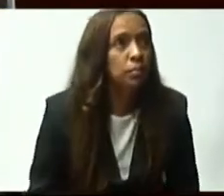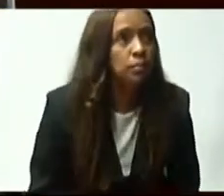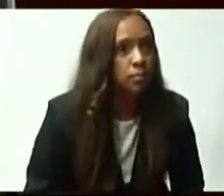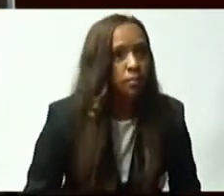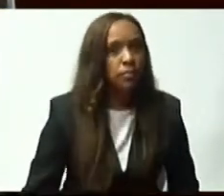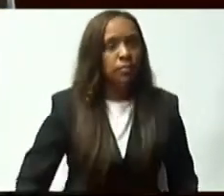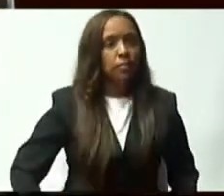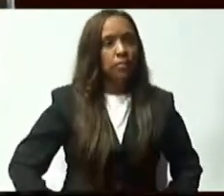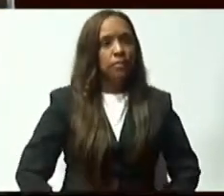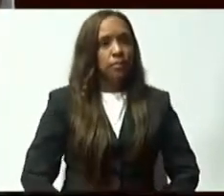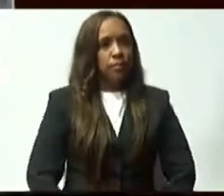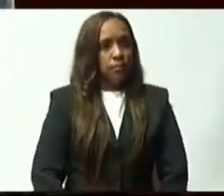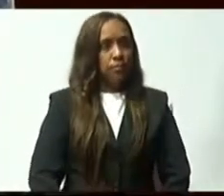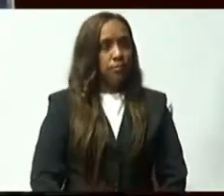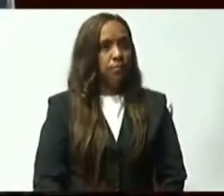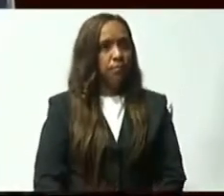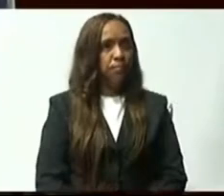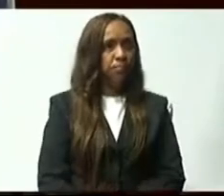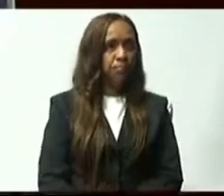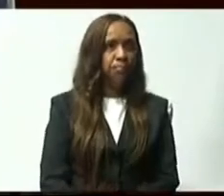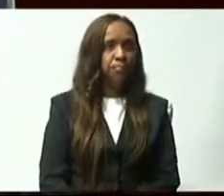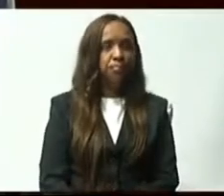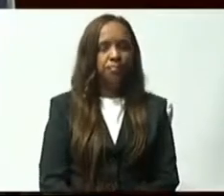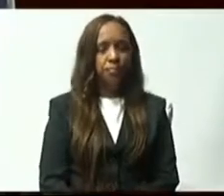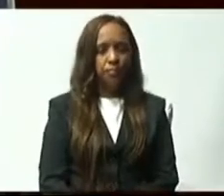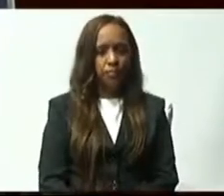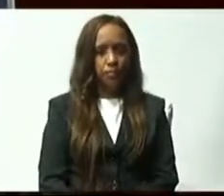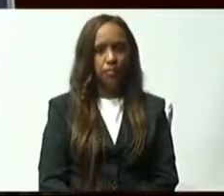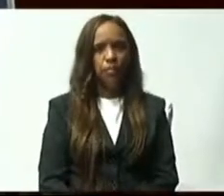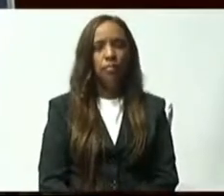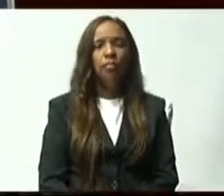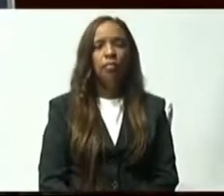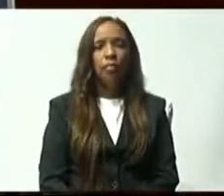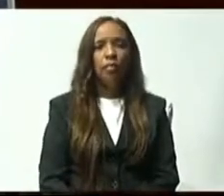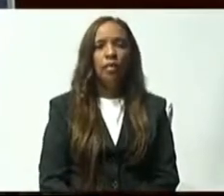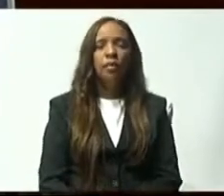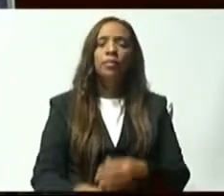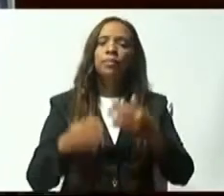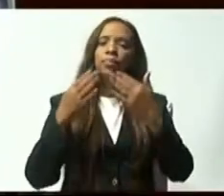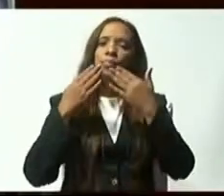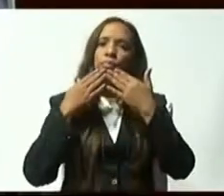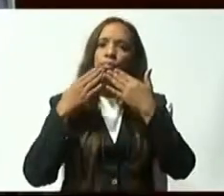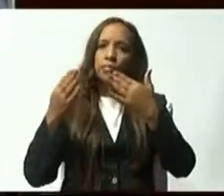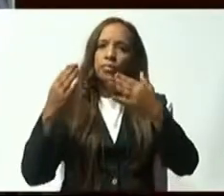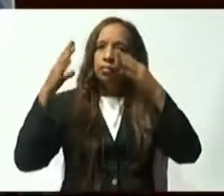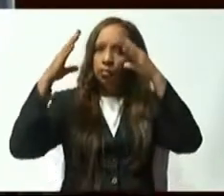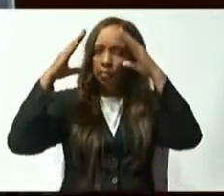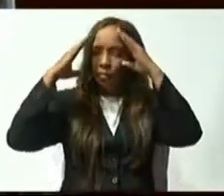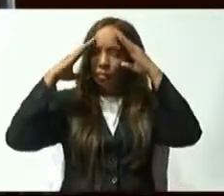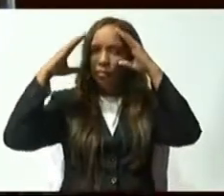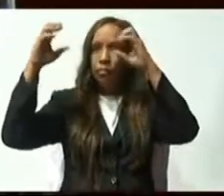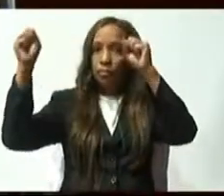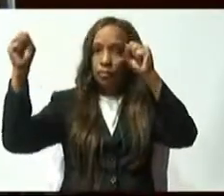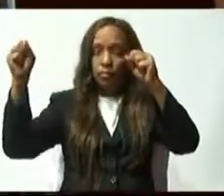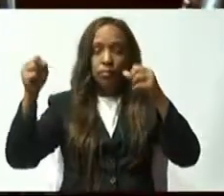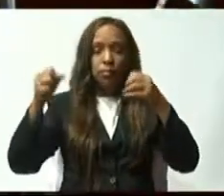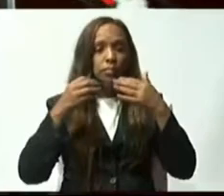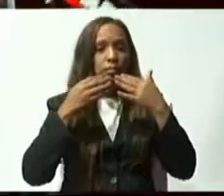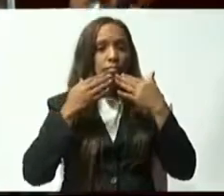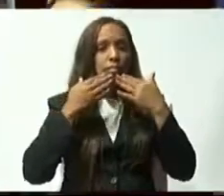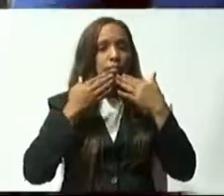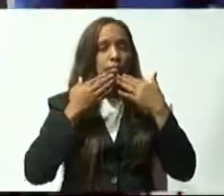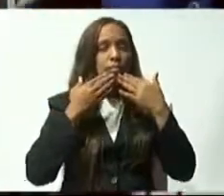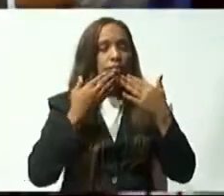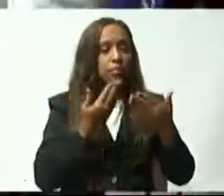Por segunda ocasión, quiero referirme al tema